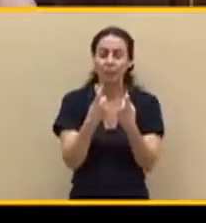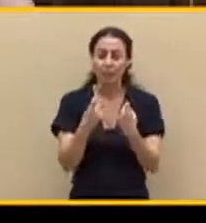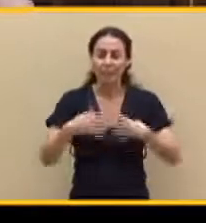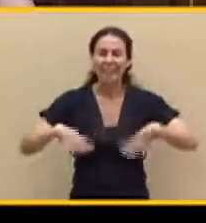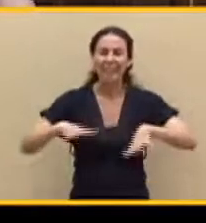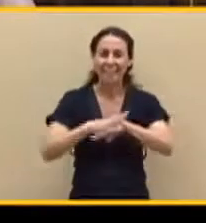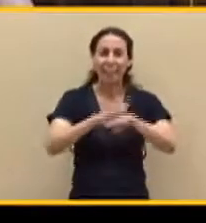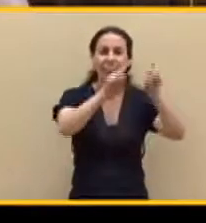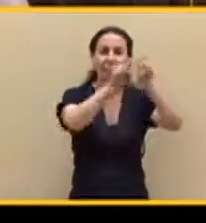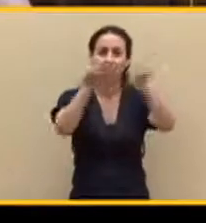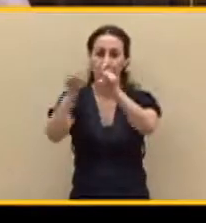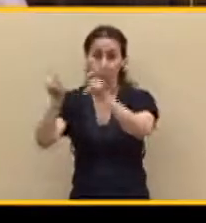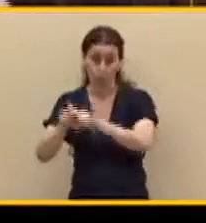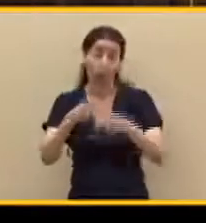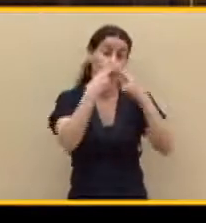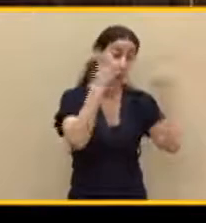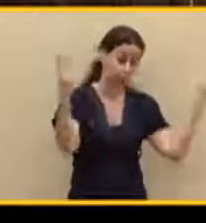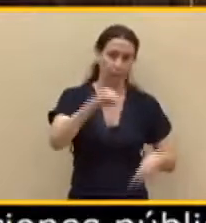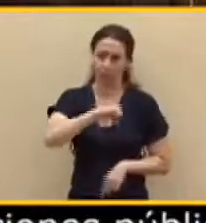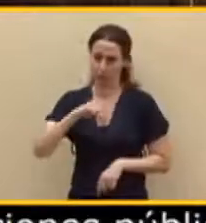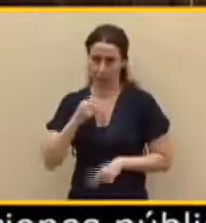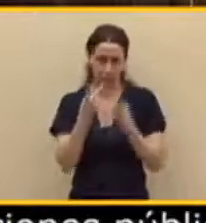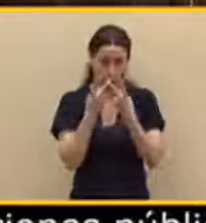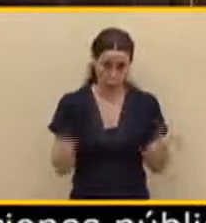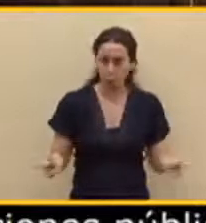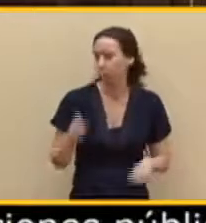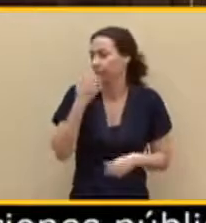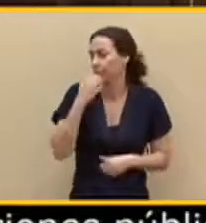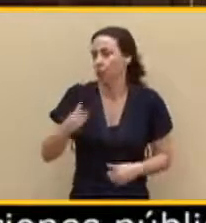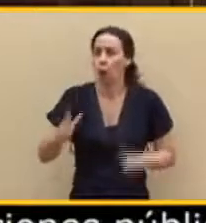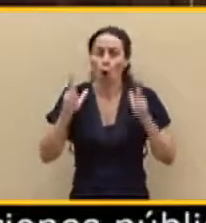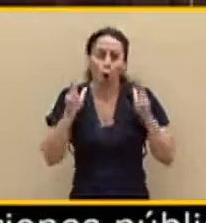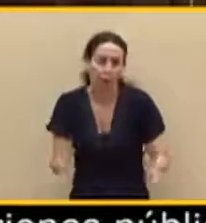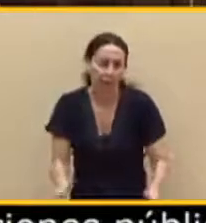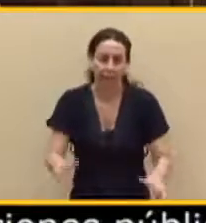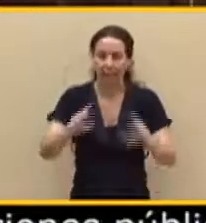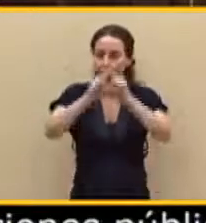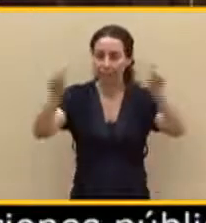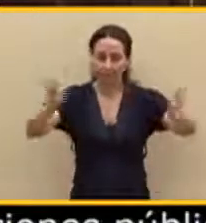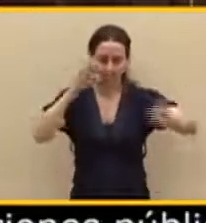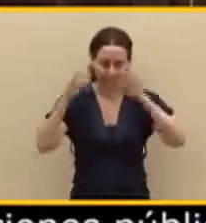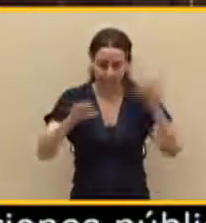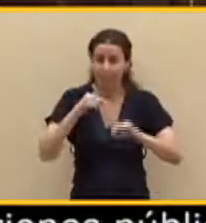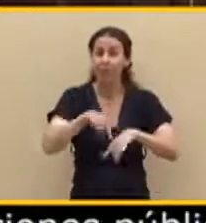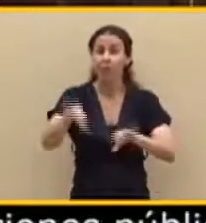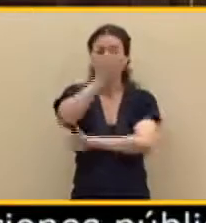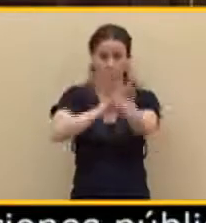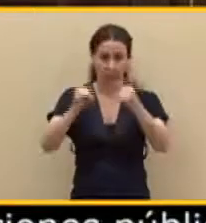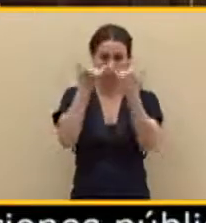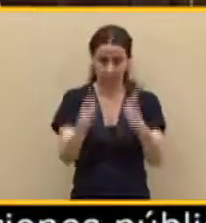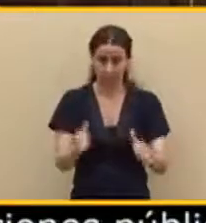instituciones públicas y también privadas, como hoteles o empresas de catering, que organizan estos eventos y cuidan hasta los más mínimos